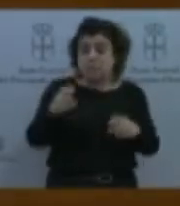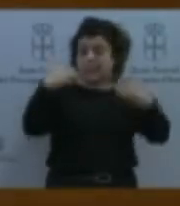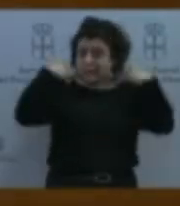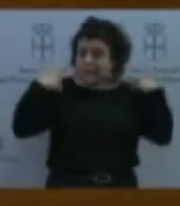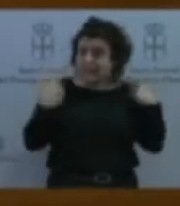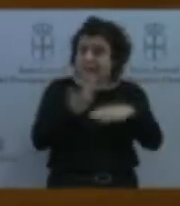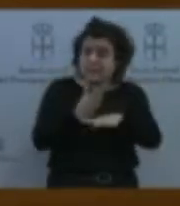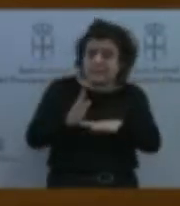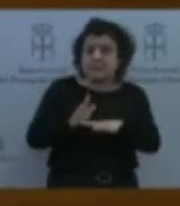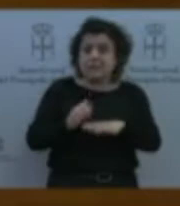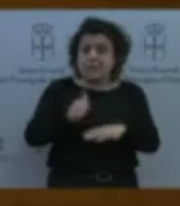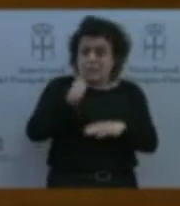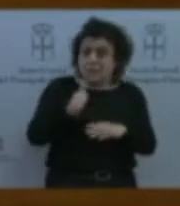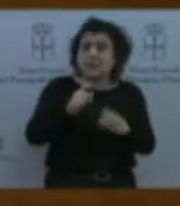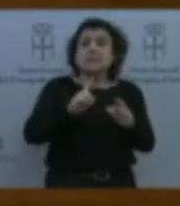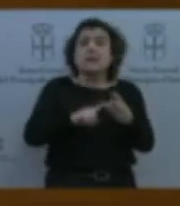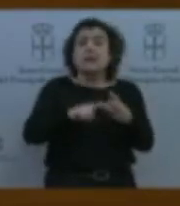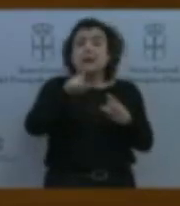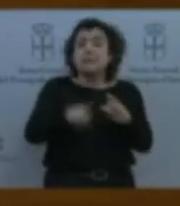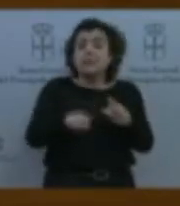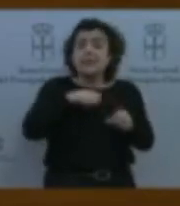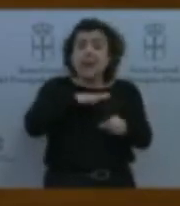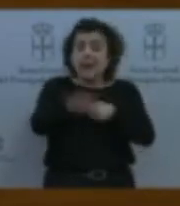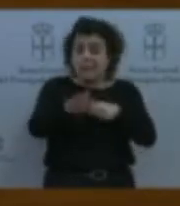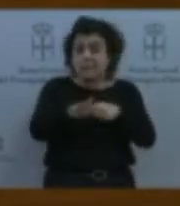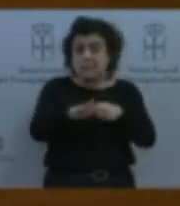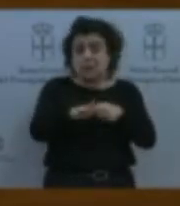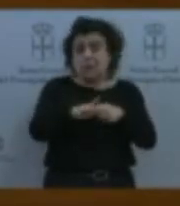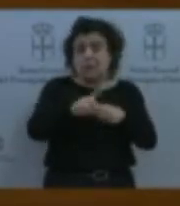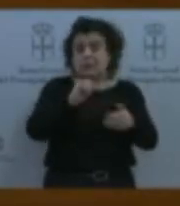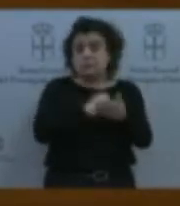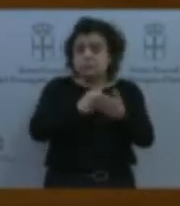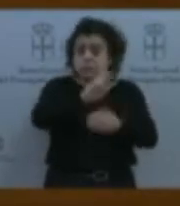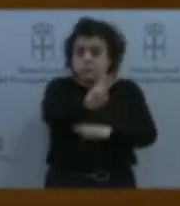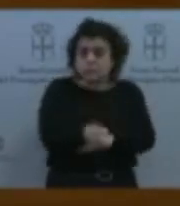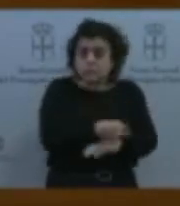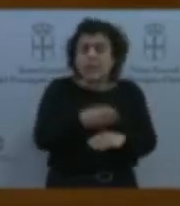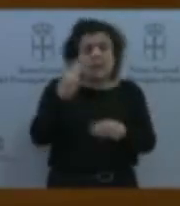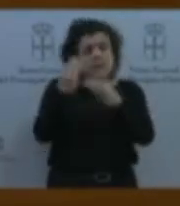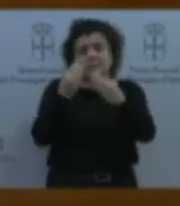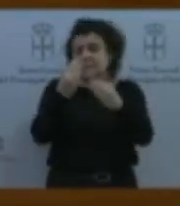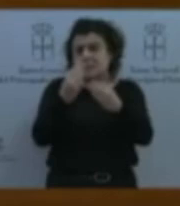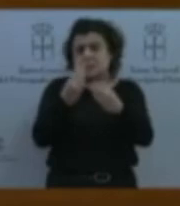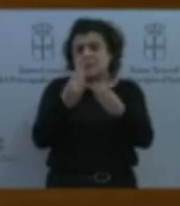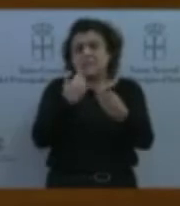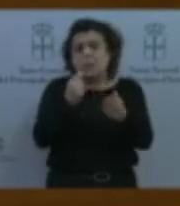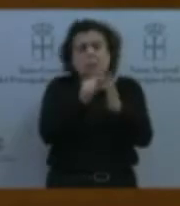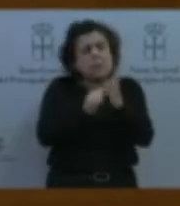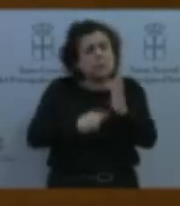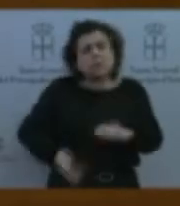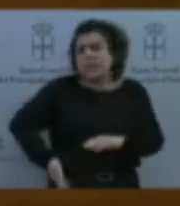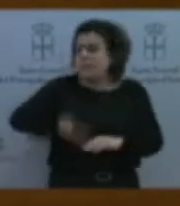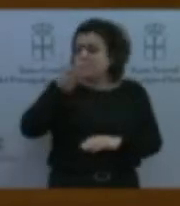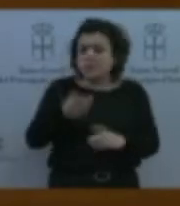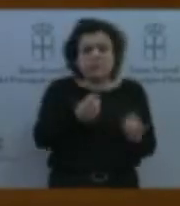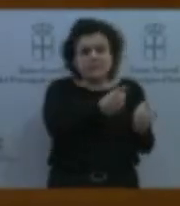de las disciplinas. Por lo tanto, pensamos que son todo ello puntos muy importantes, muy necesarios y que, por lo tanto, esa